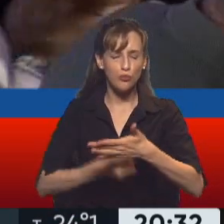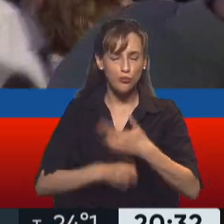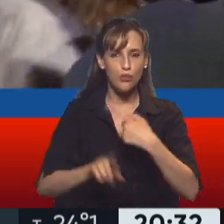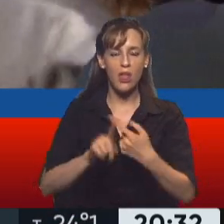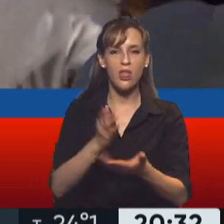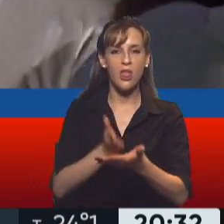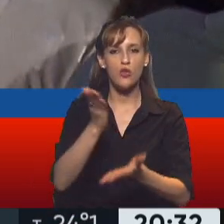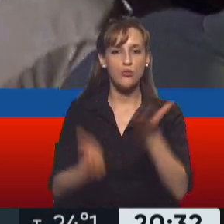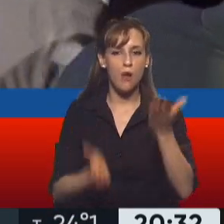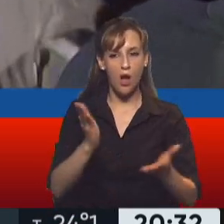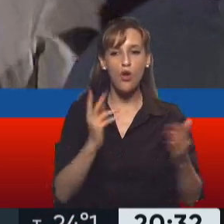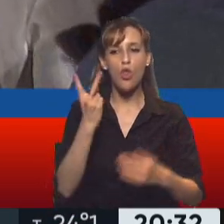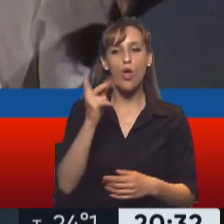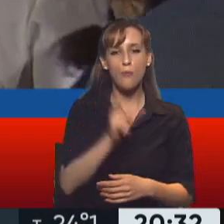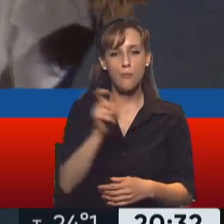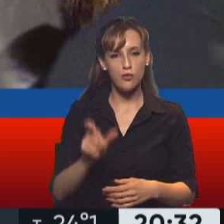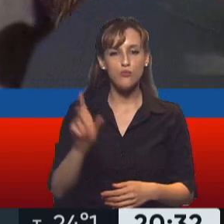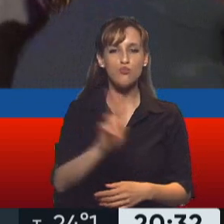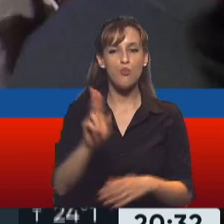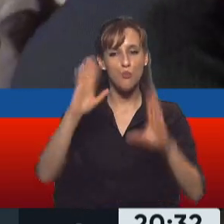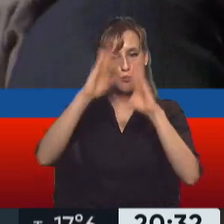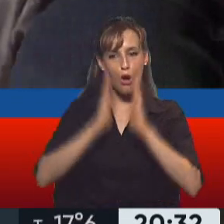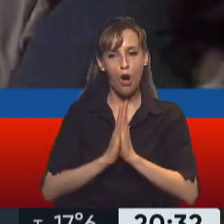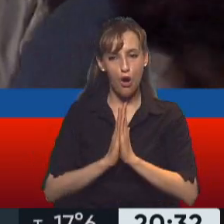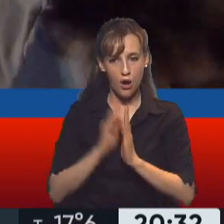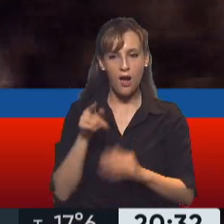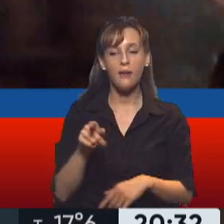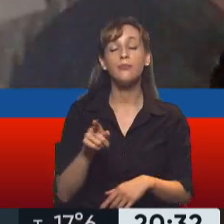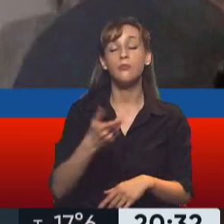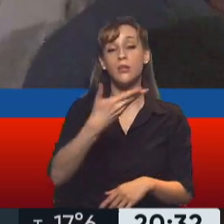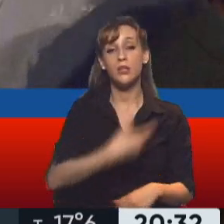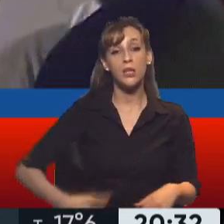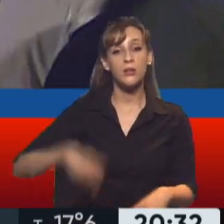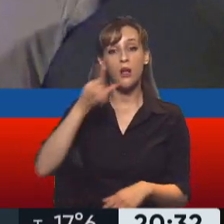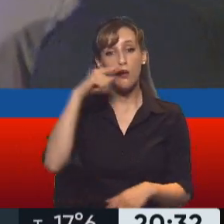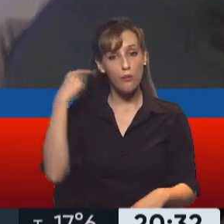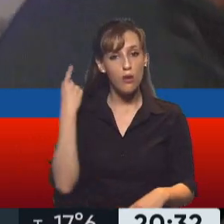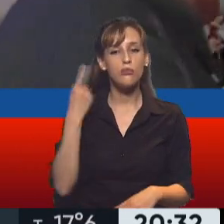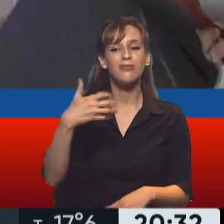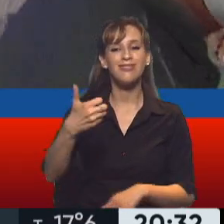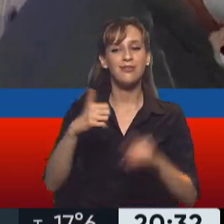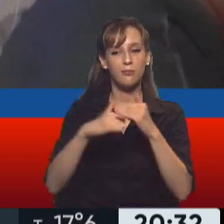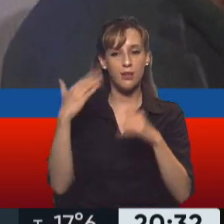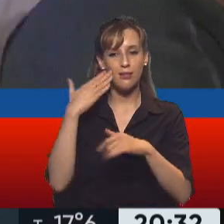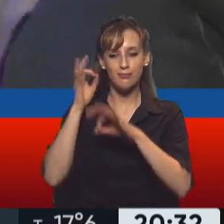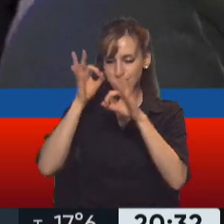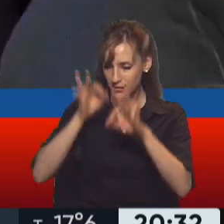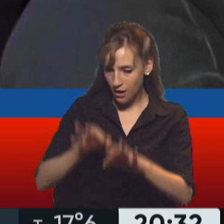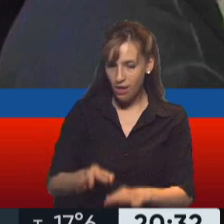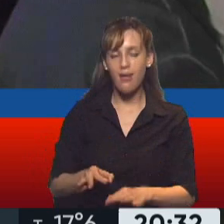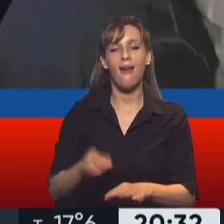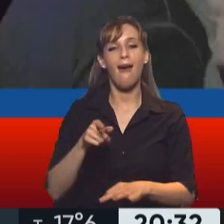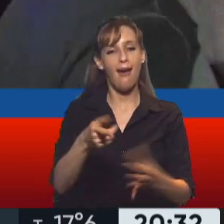dos monjas francesas. El presidente de la Nación arribó a 18:30, fue invitado a hacer